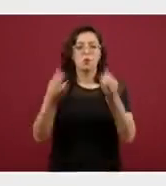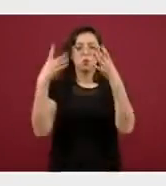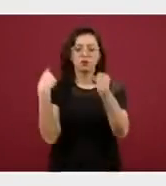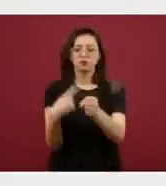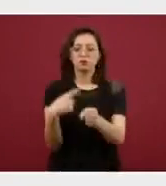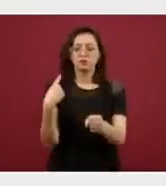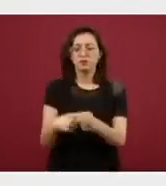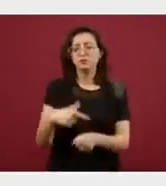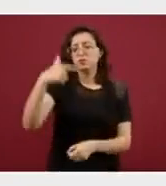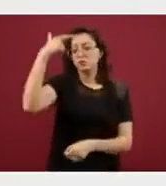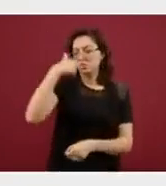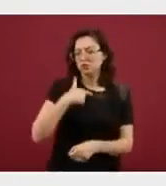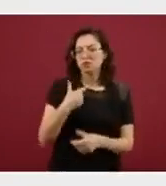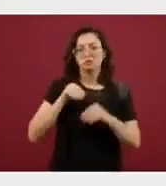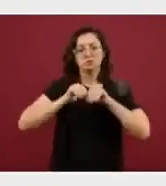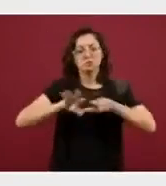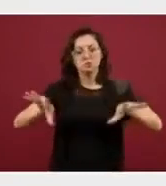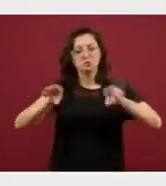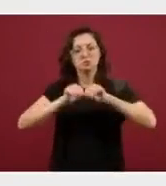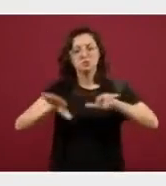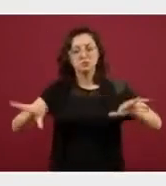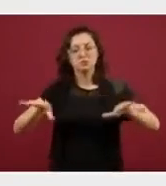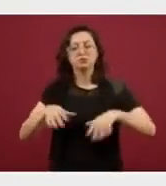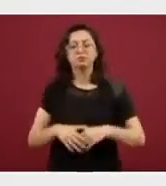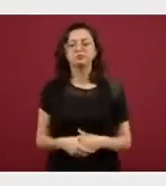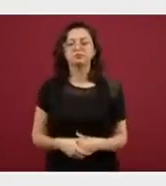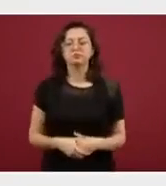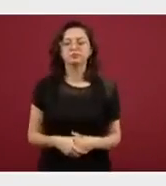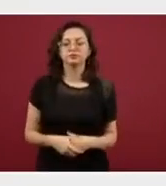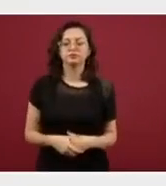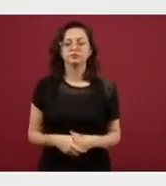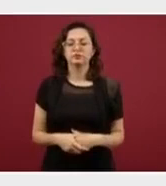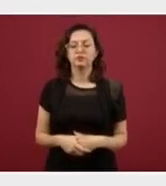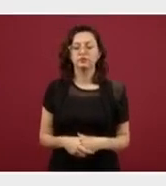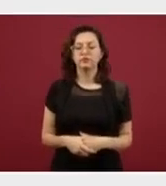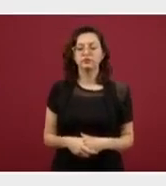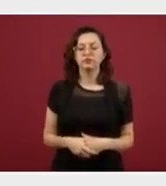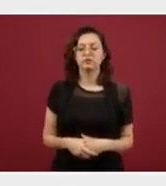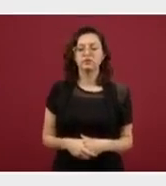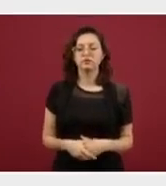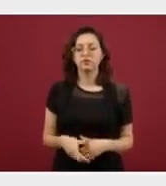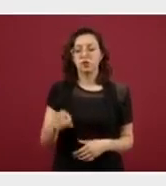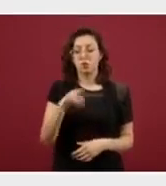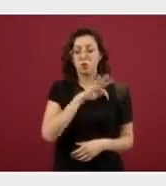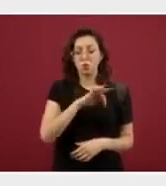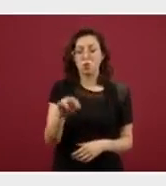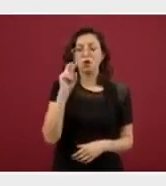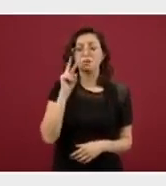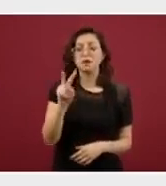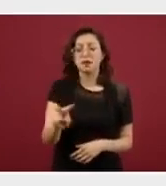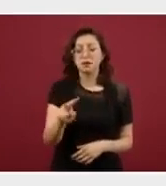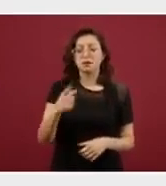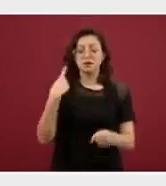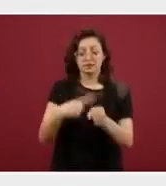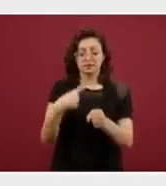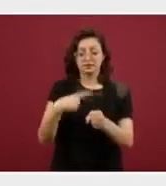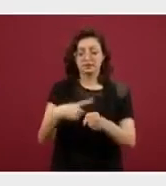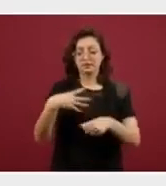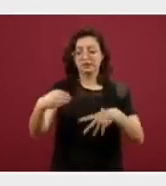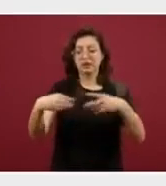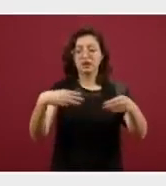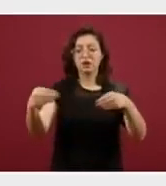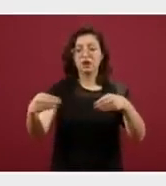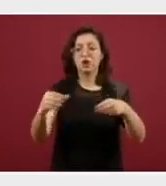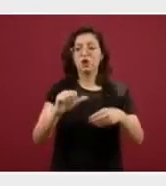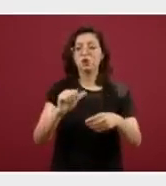los días en la noche, y lo que llama la atención positivamente es cómo la epidemia empieza a ceder